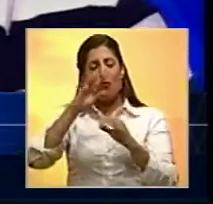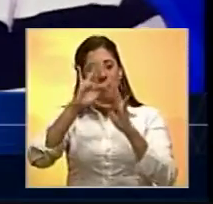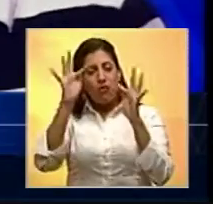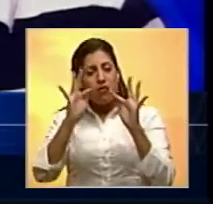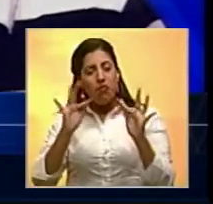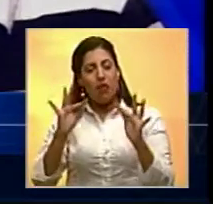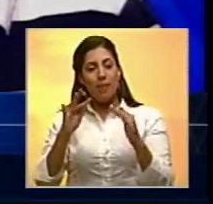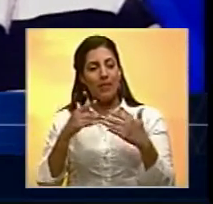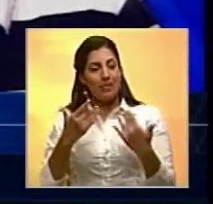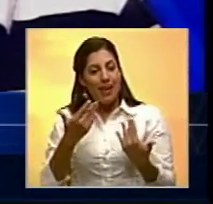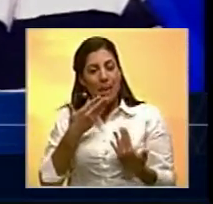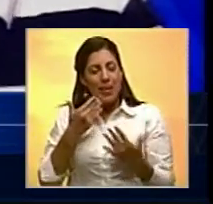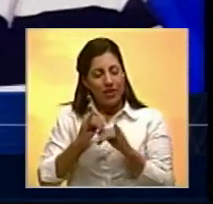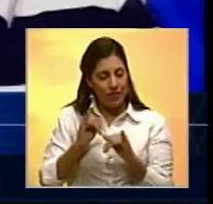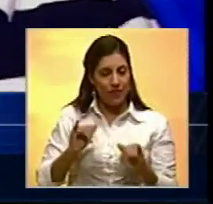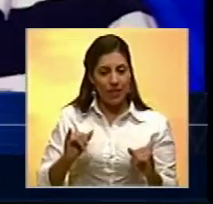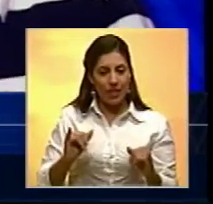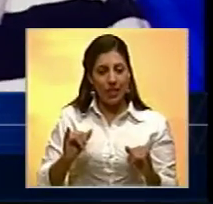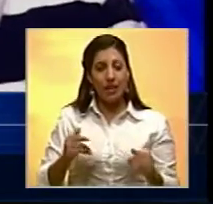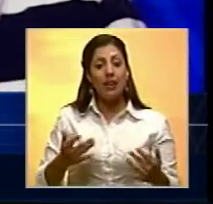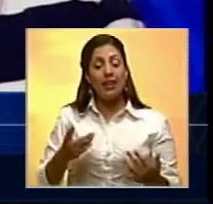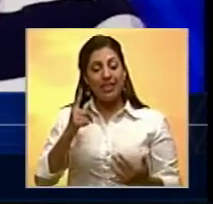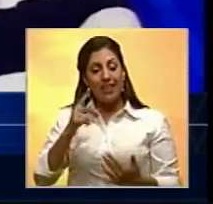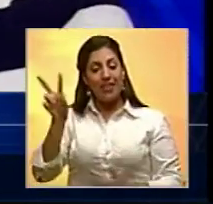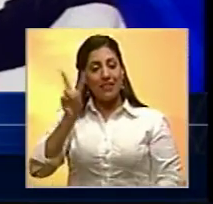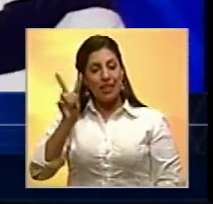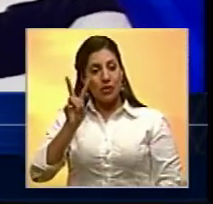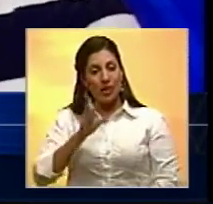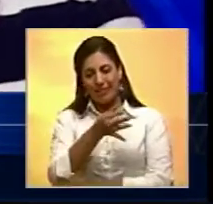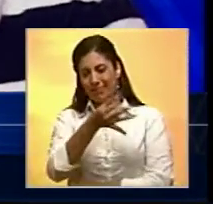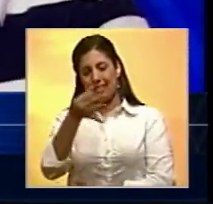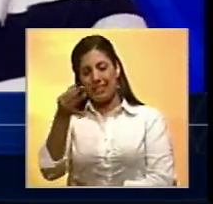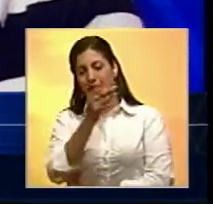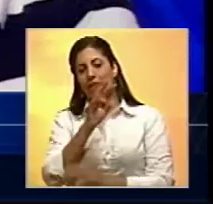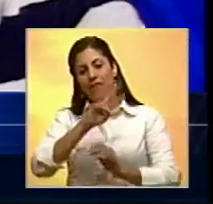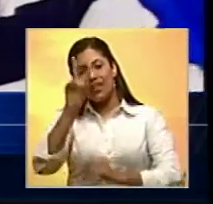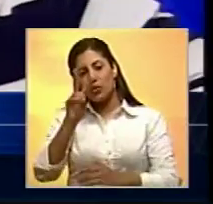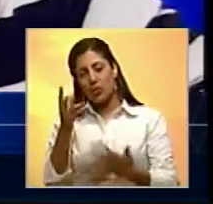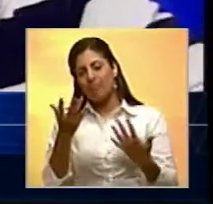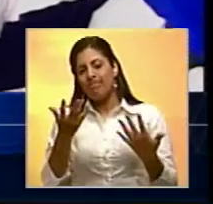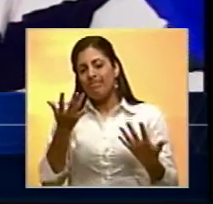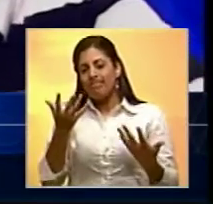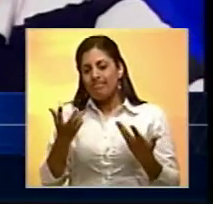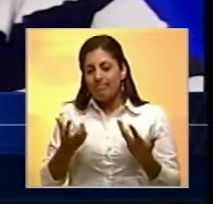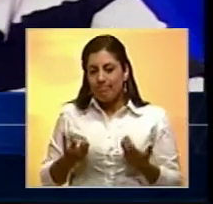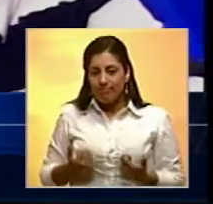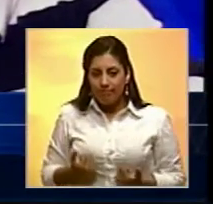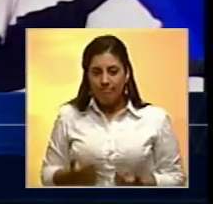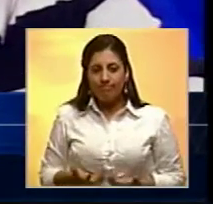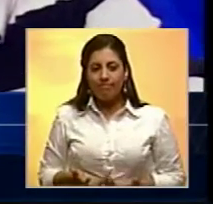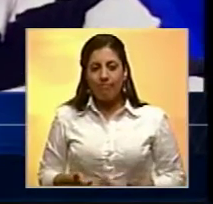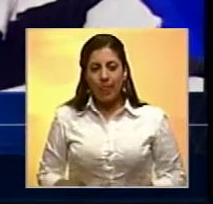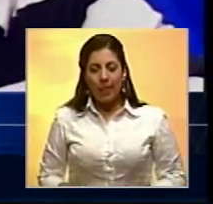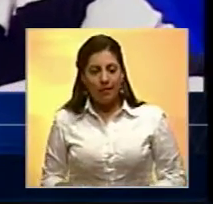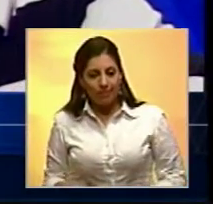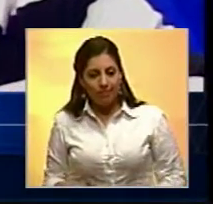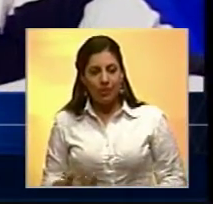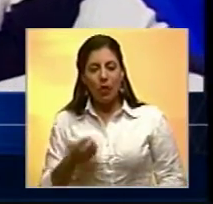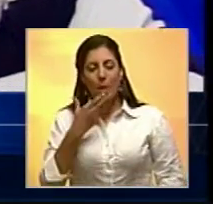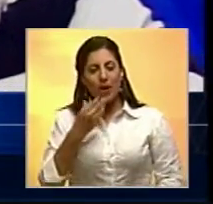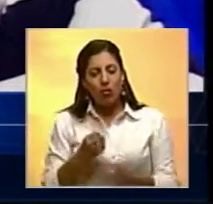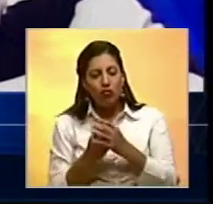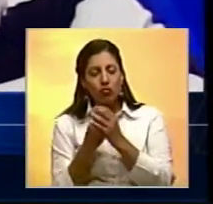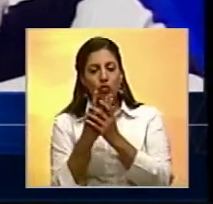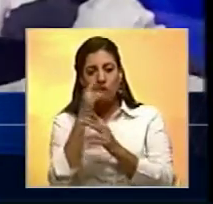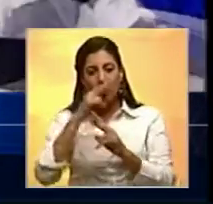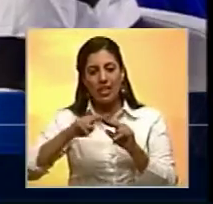de... Pero que al final sea una Venezuela exitosa, una Venezuela que le dé frutos a